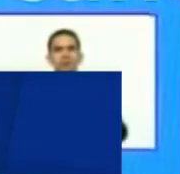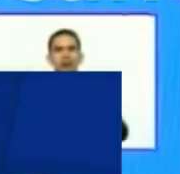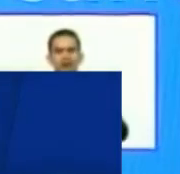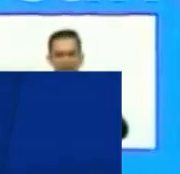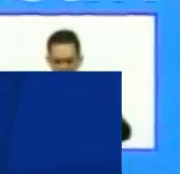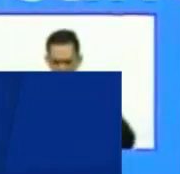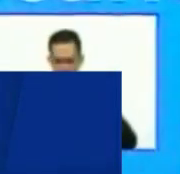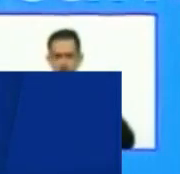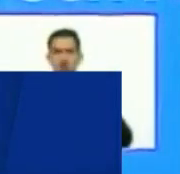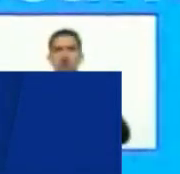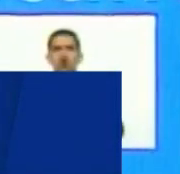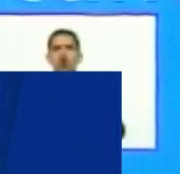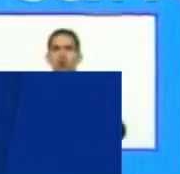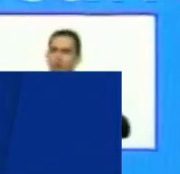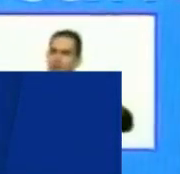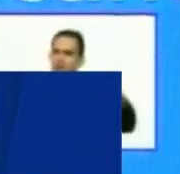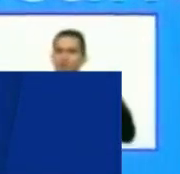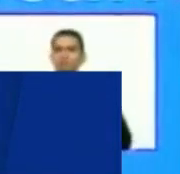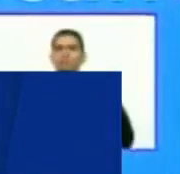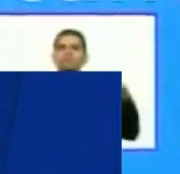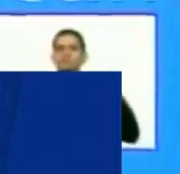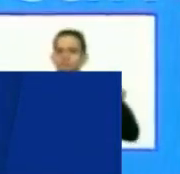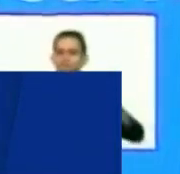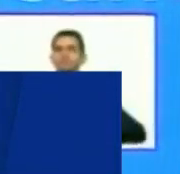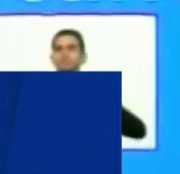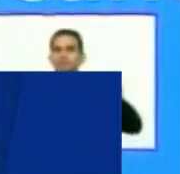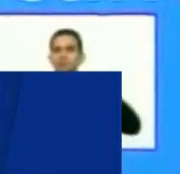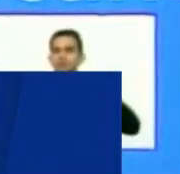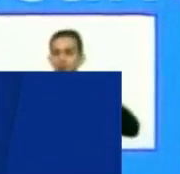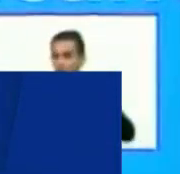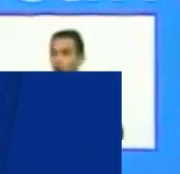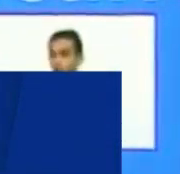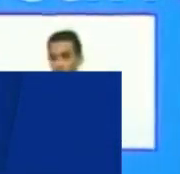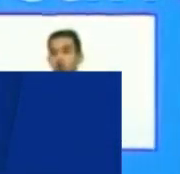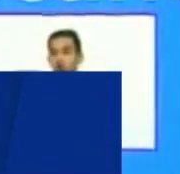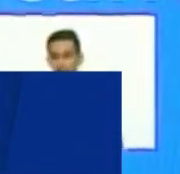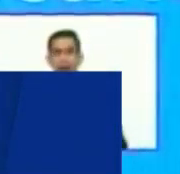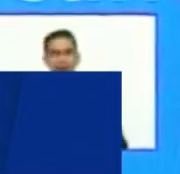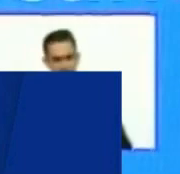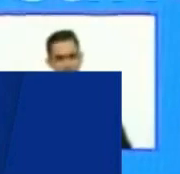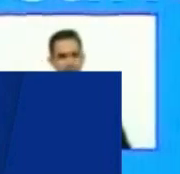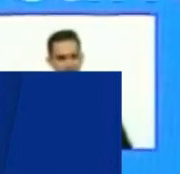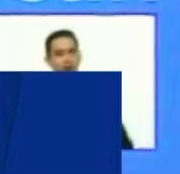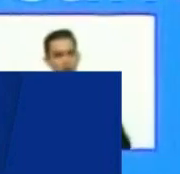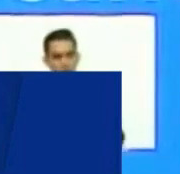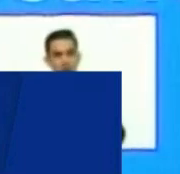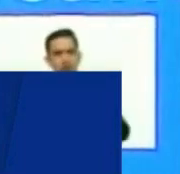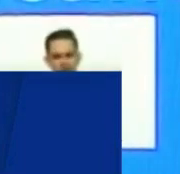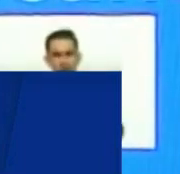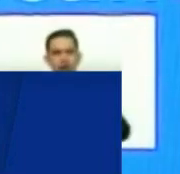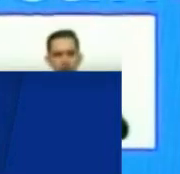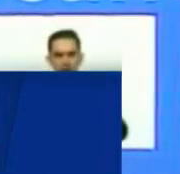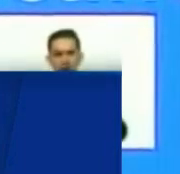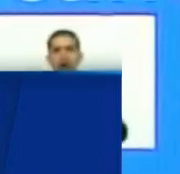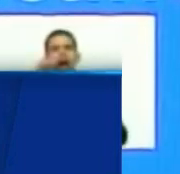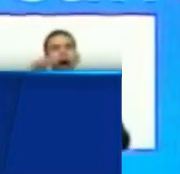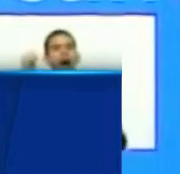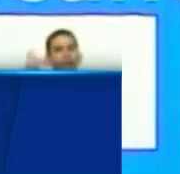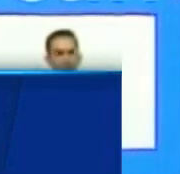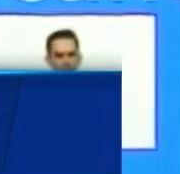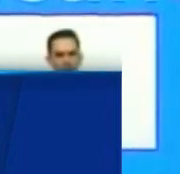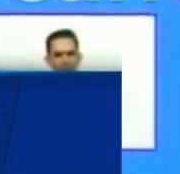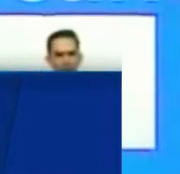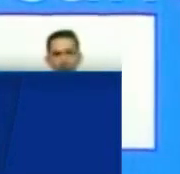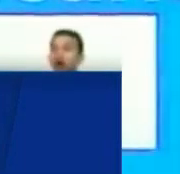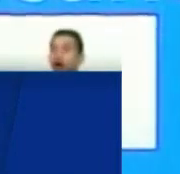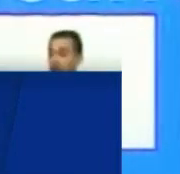gobierno, aprobamos junto al presidente del Congreso, Luis Redondo, y los diputados y